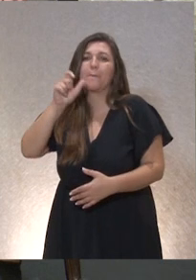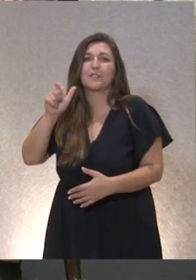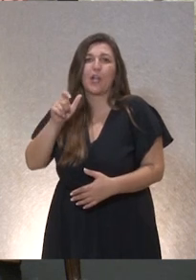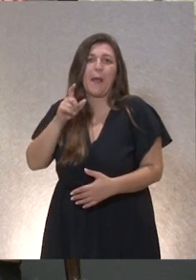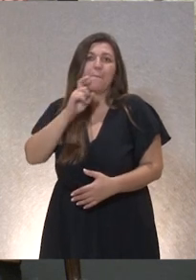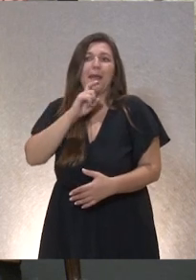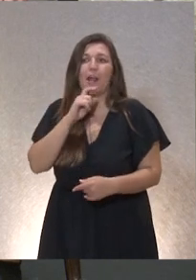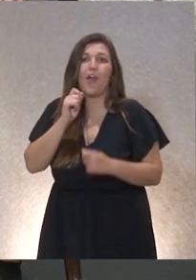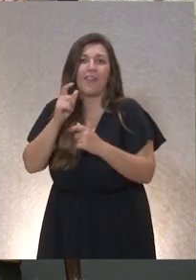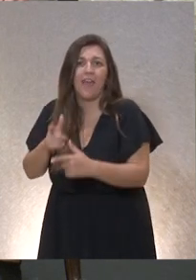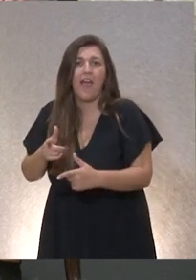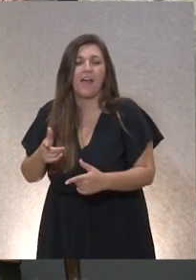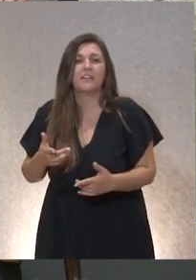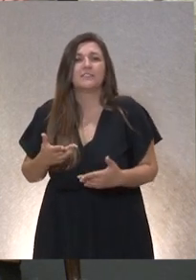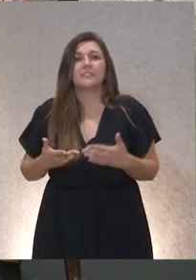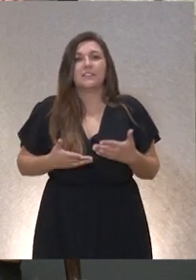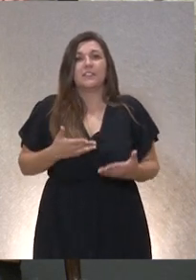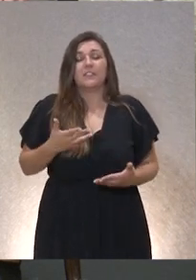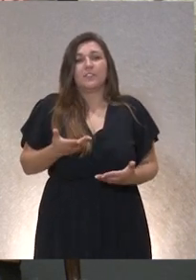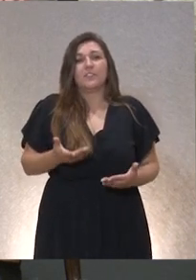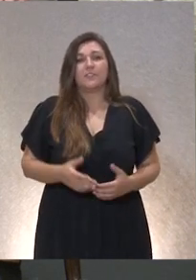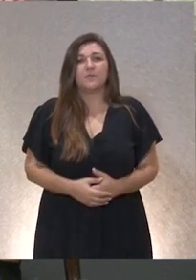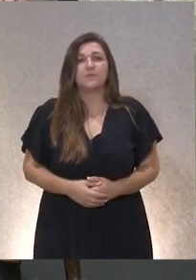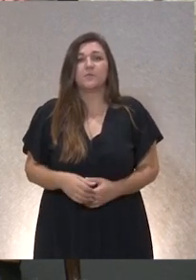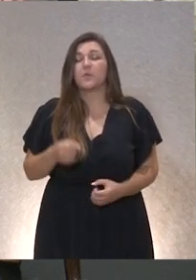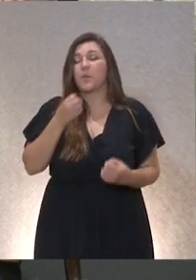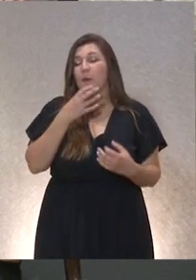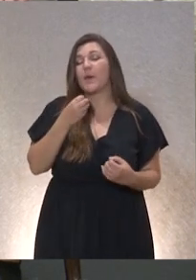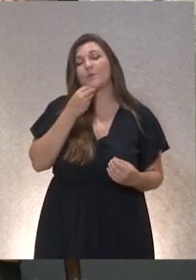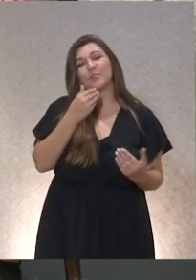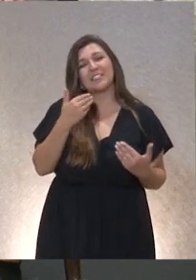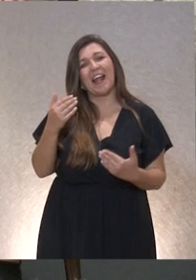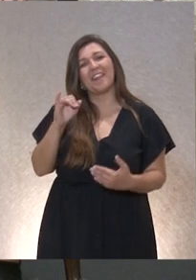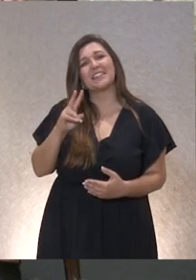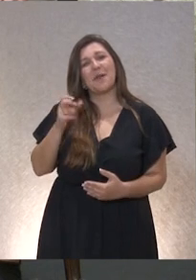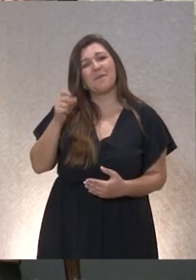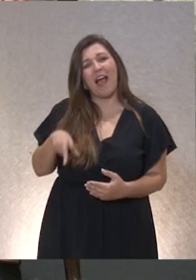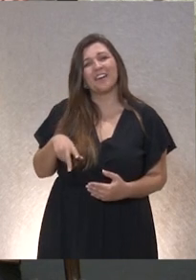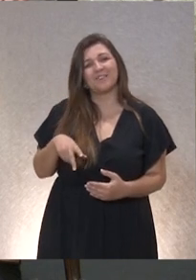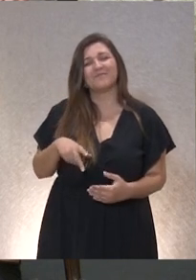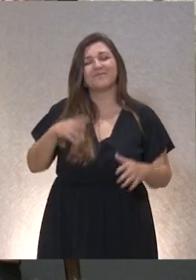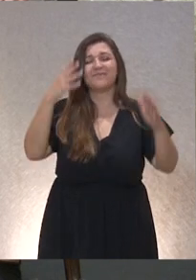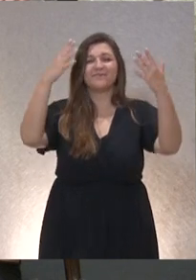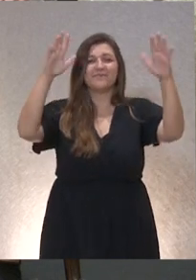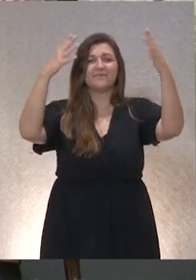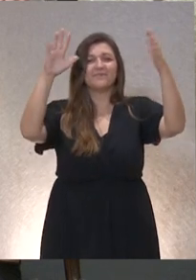entonces ha sido muy bien pues muchas gracias Iván la verdad